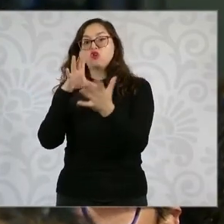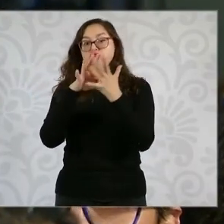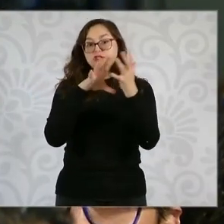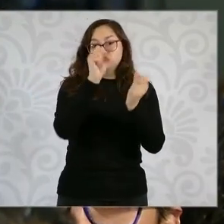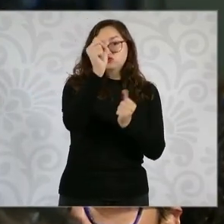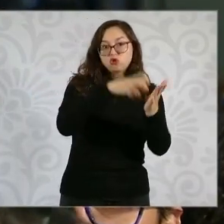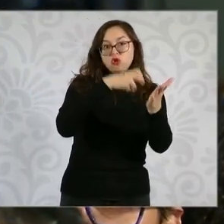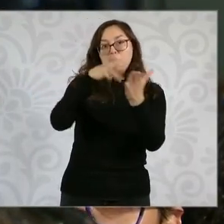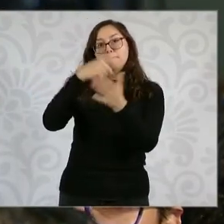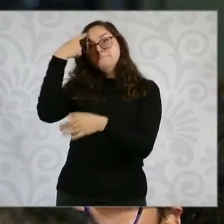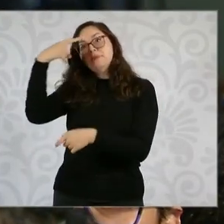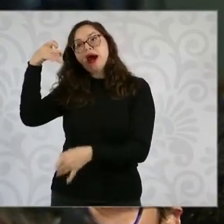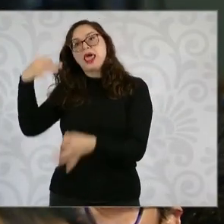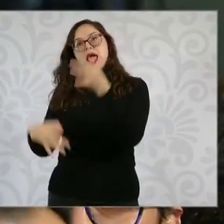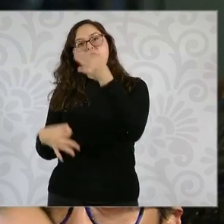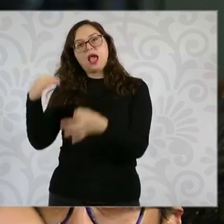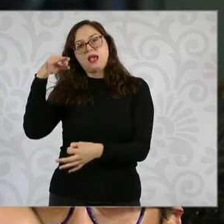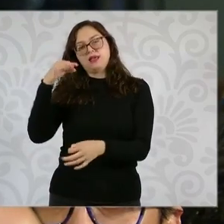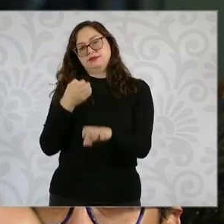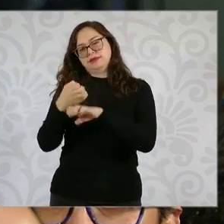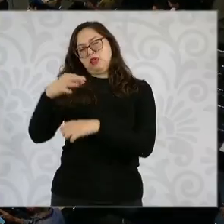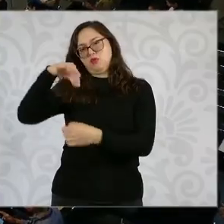al respecto en la legislatura local.